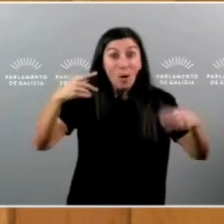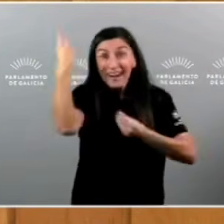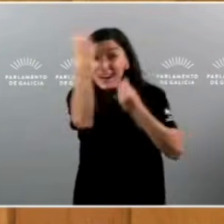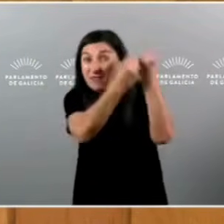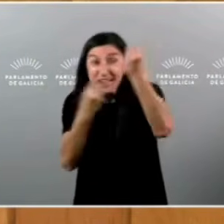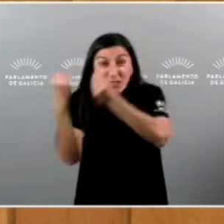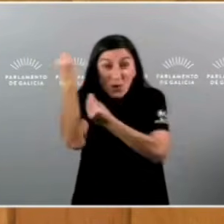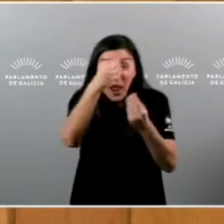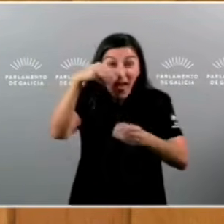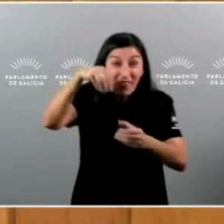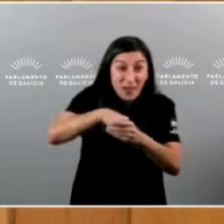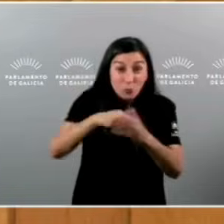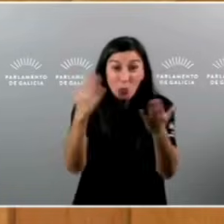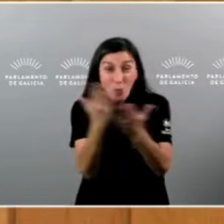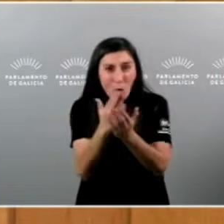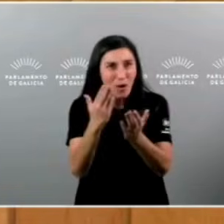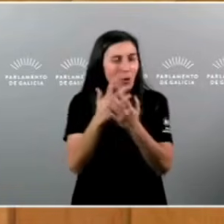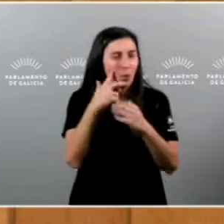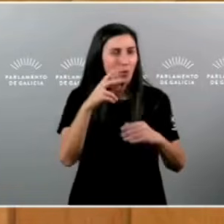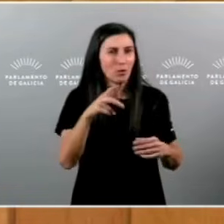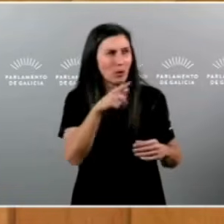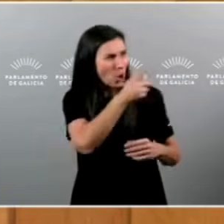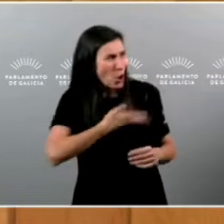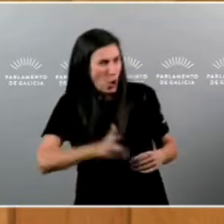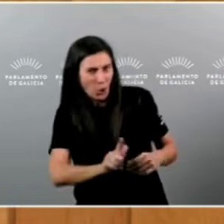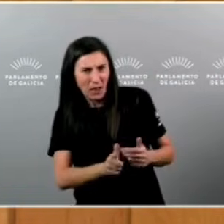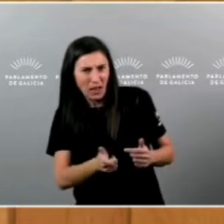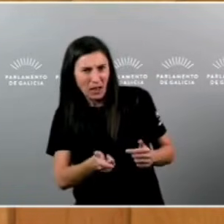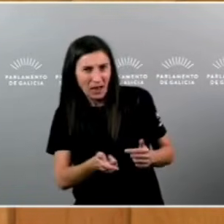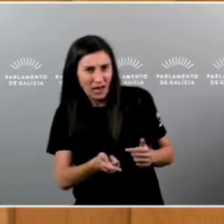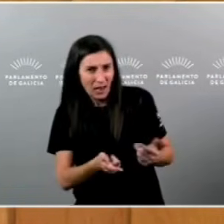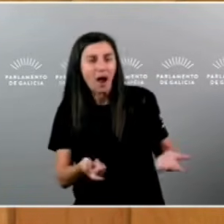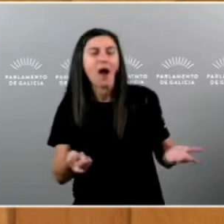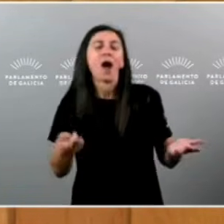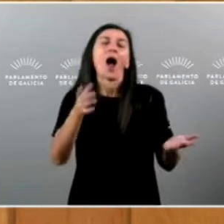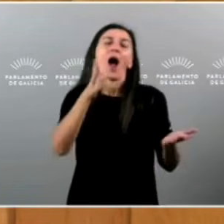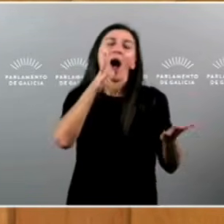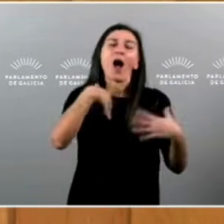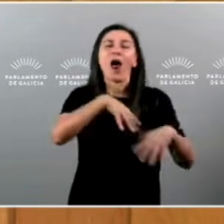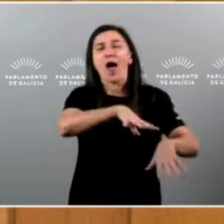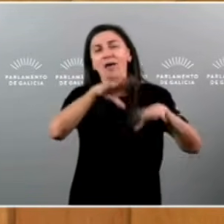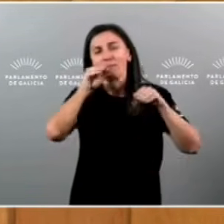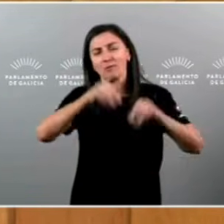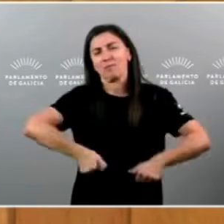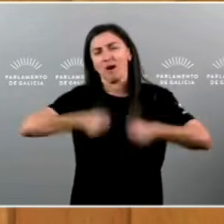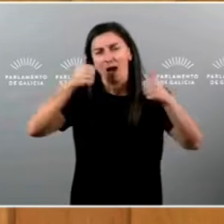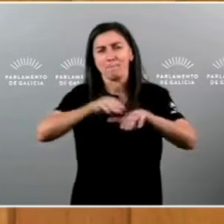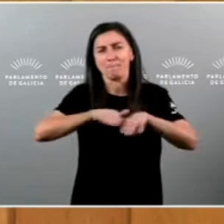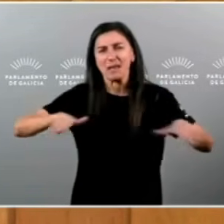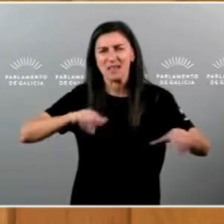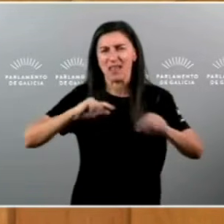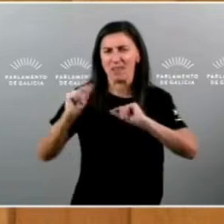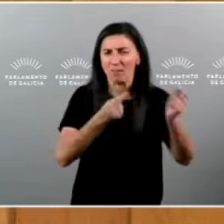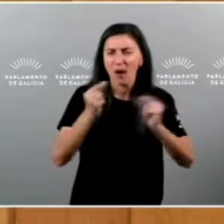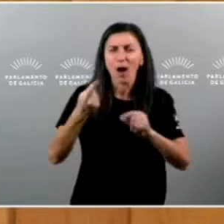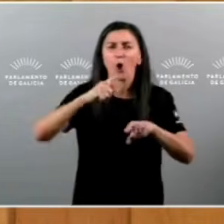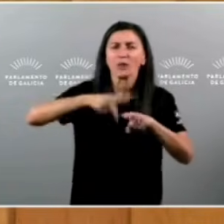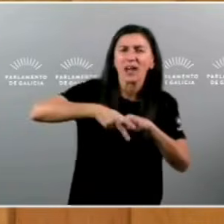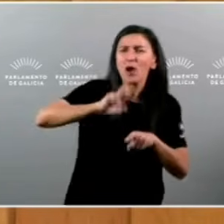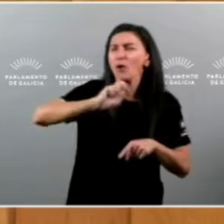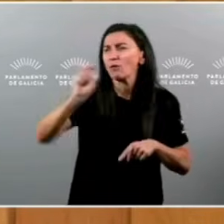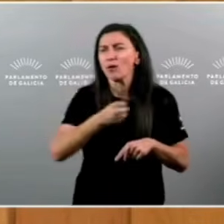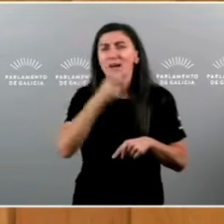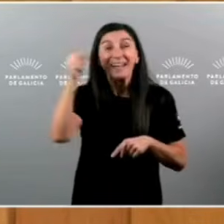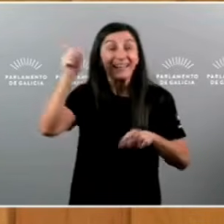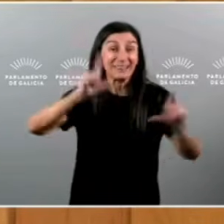educativo. Claro, agora un entende un pouquiño mellor porque nos faladoiros, nas mesas de debate, de análise na televisión de Galiza, tú non